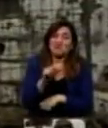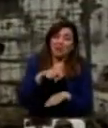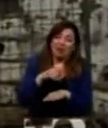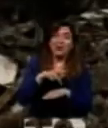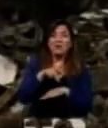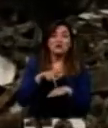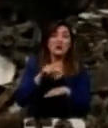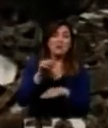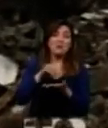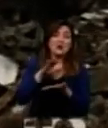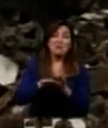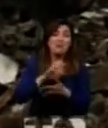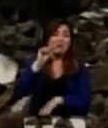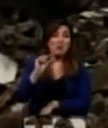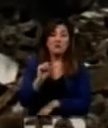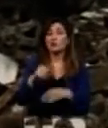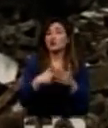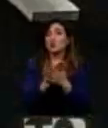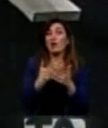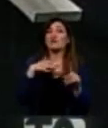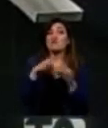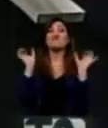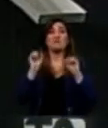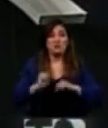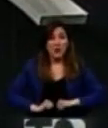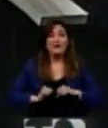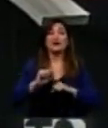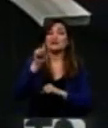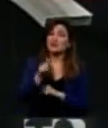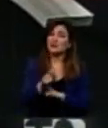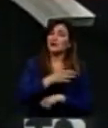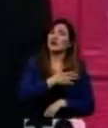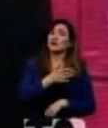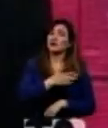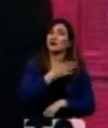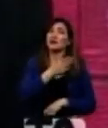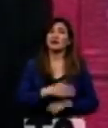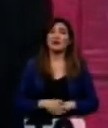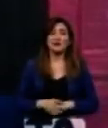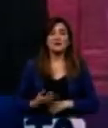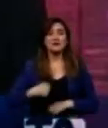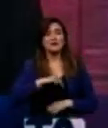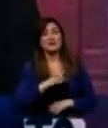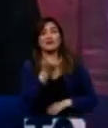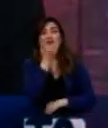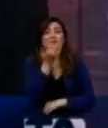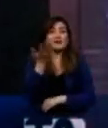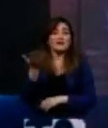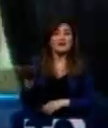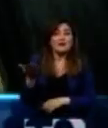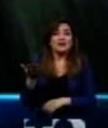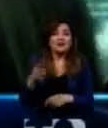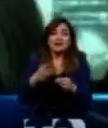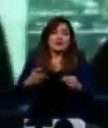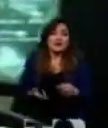que sí sabemos es que existe la posibilidad de nuevos incidentes y la necesidad de confianza. Si es que nos equivocamos, tendríamos que irnos a un